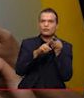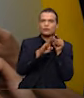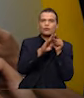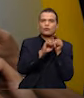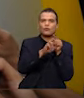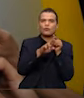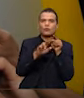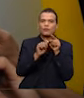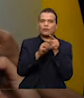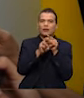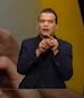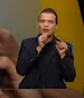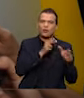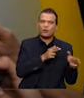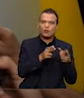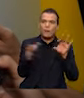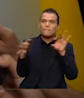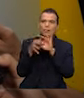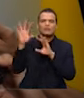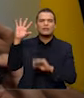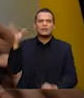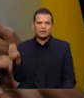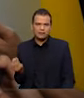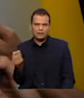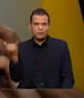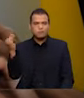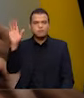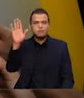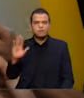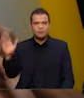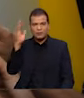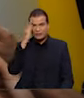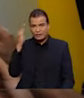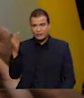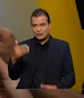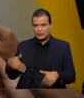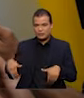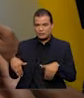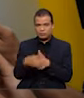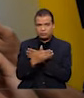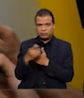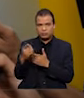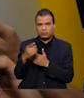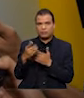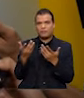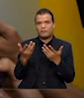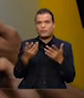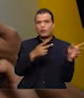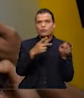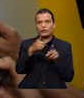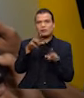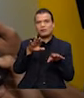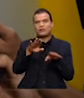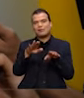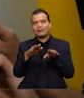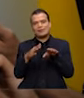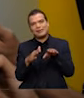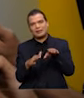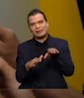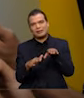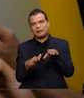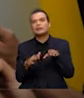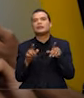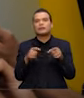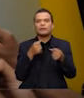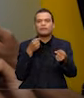Cauca con el departamento del Quindío, donde pues motivo de la socavación de una de las pilas del puente se tiene una inestabilidad. Allí tenemos que entrar